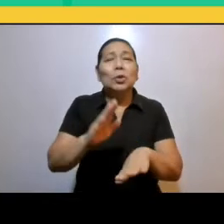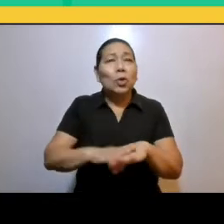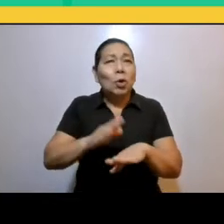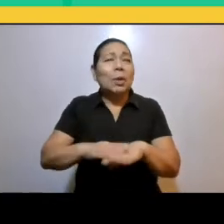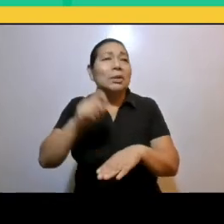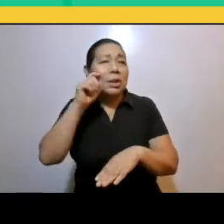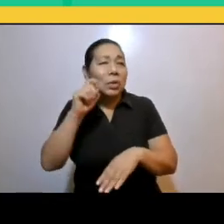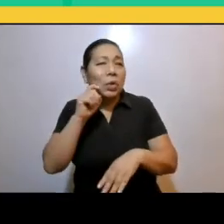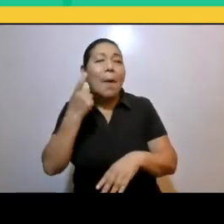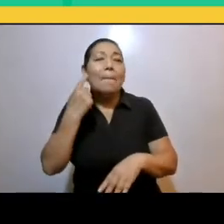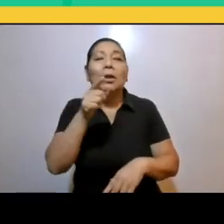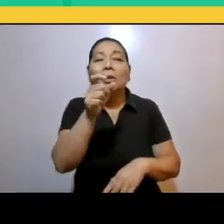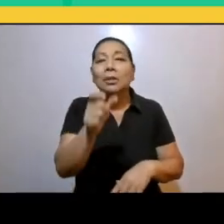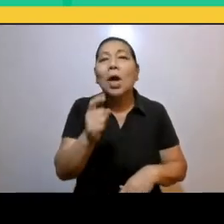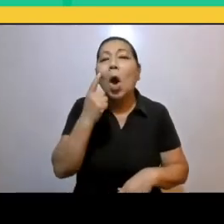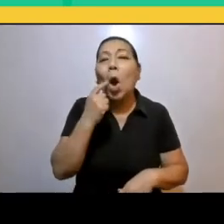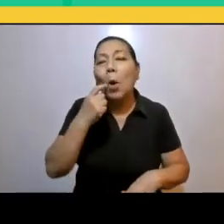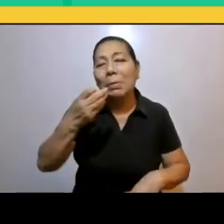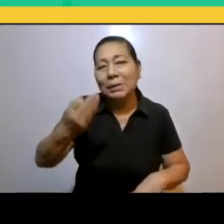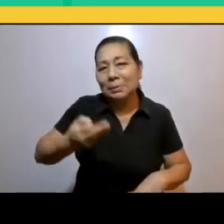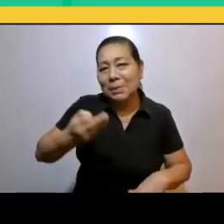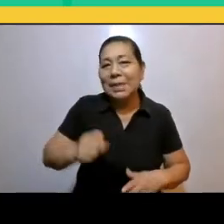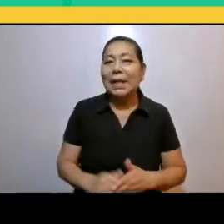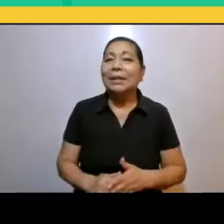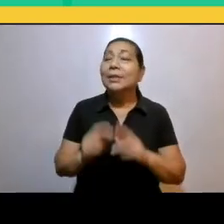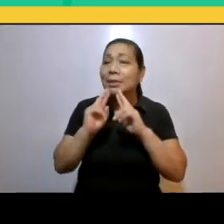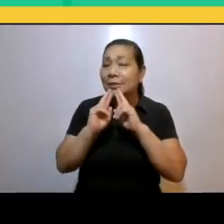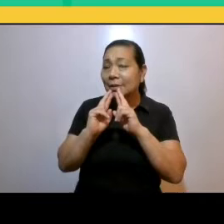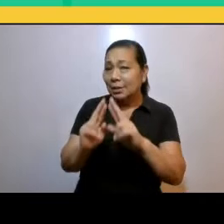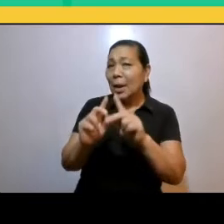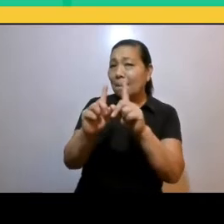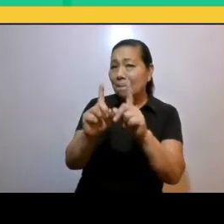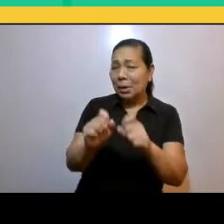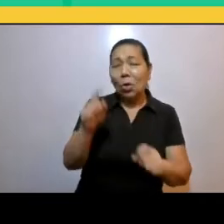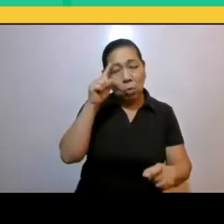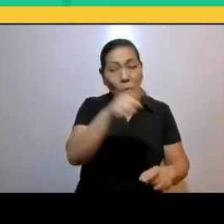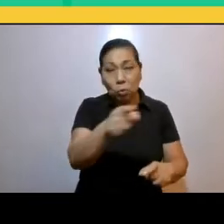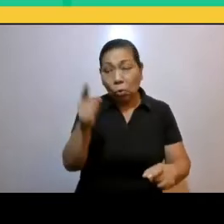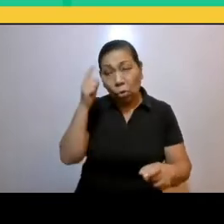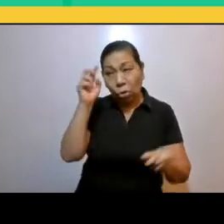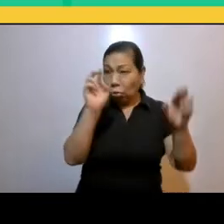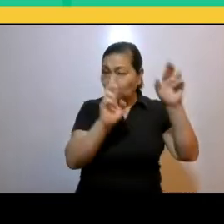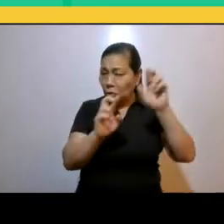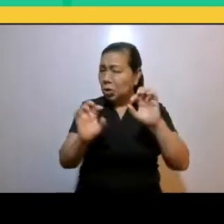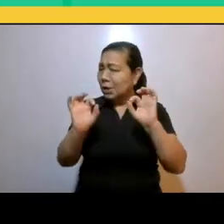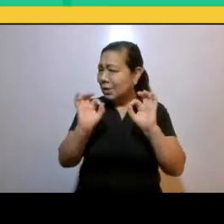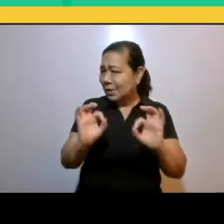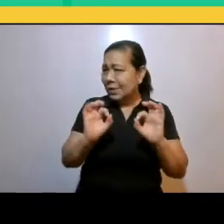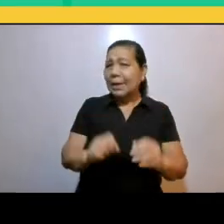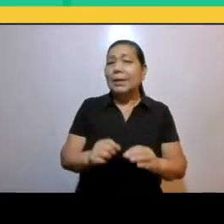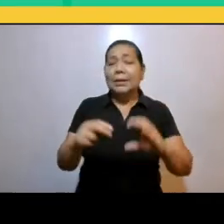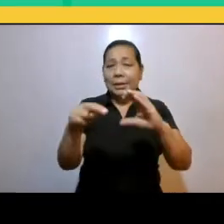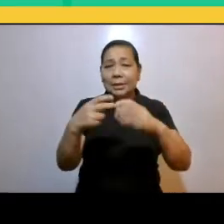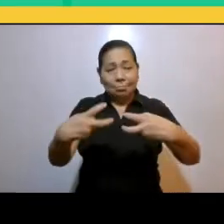masculina. Y al final vamos a responder las preguntas y dudas que puedan hacer siempre por el